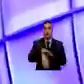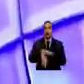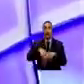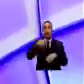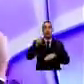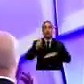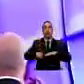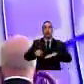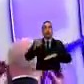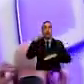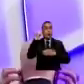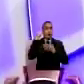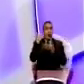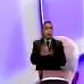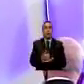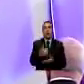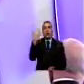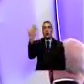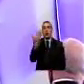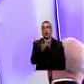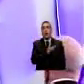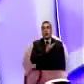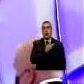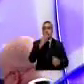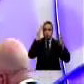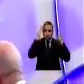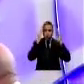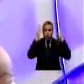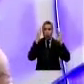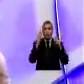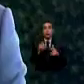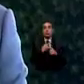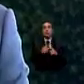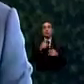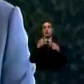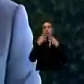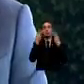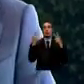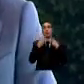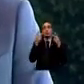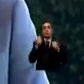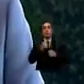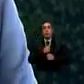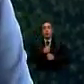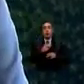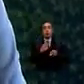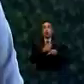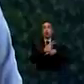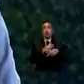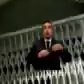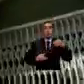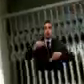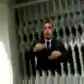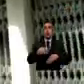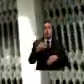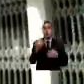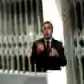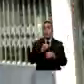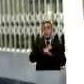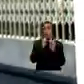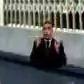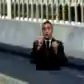jueces para favorecer al alcalde Jorge Yunda y que fueron reveladas por el propio Consejo de la Judicatura esta